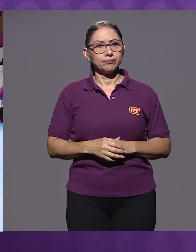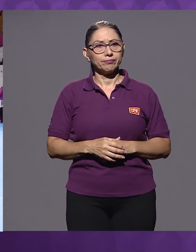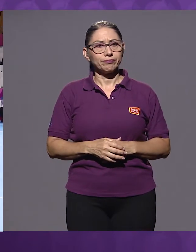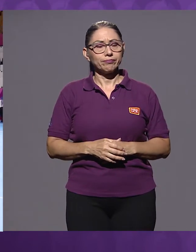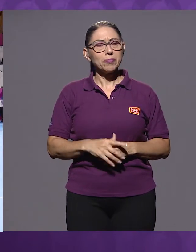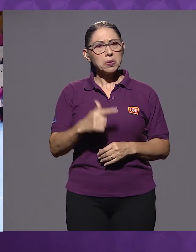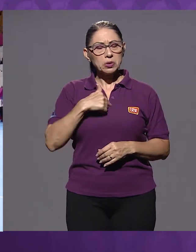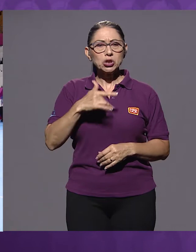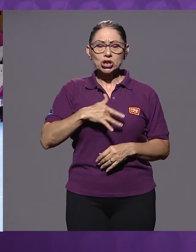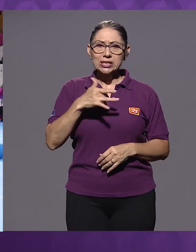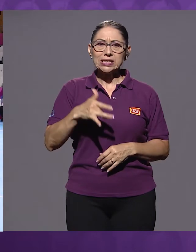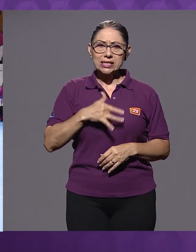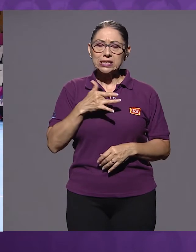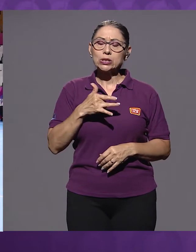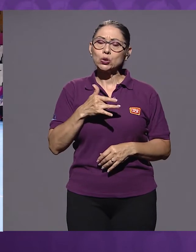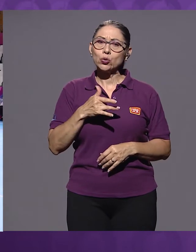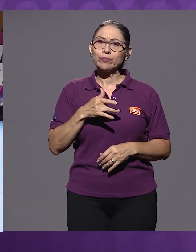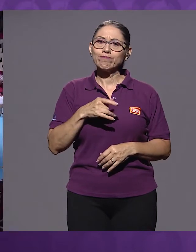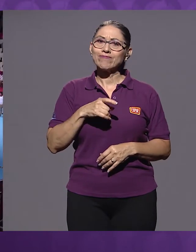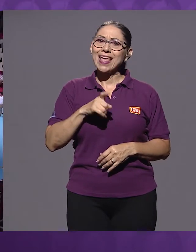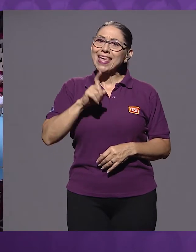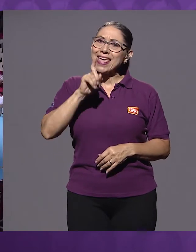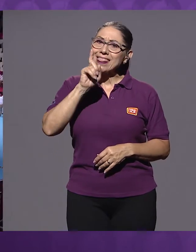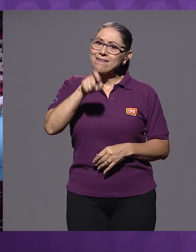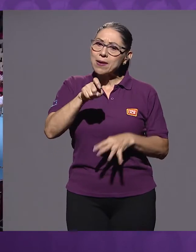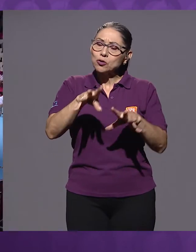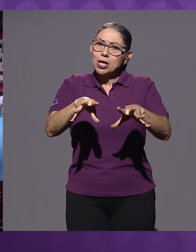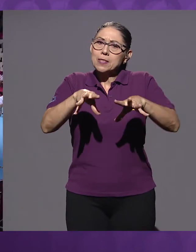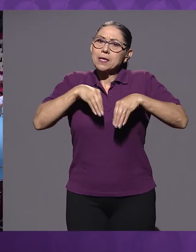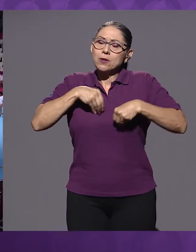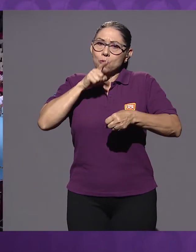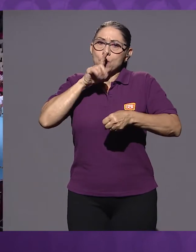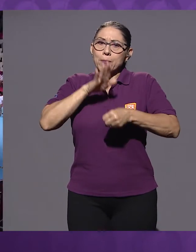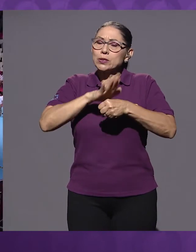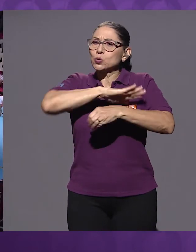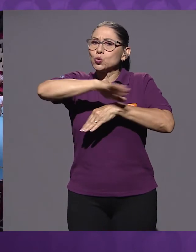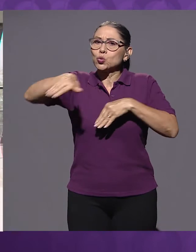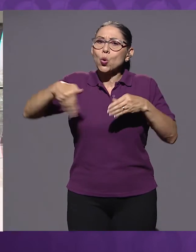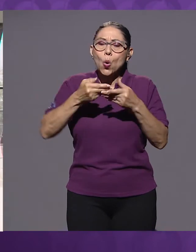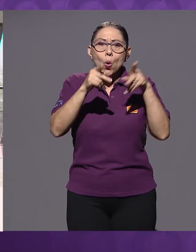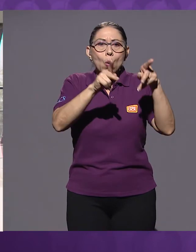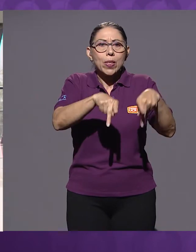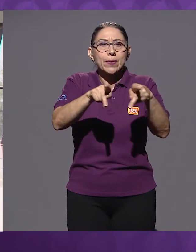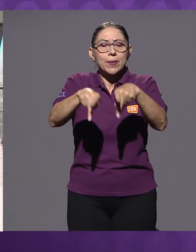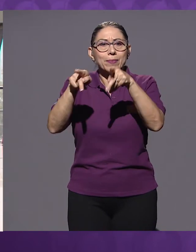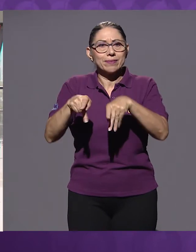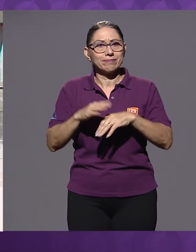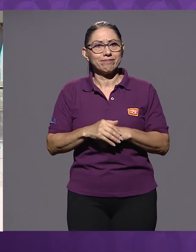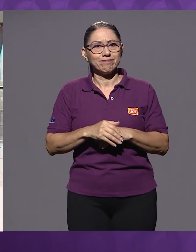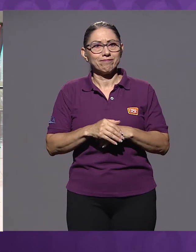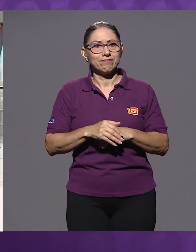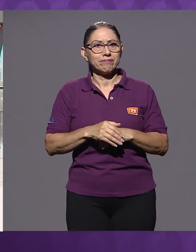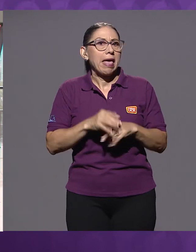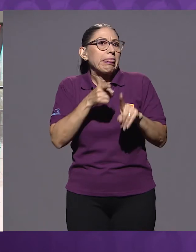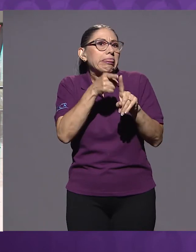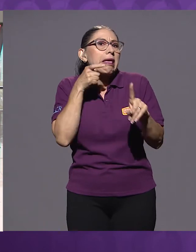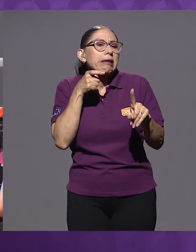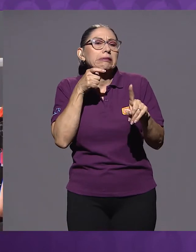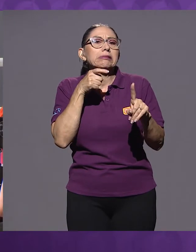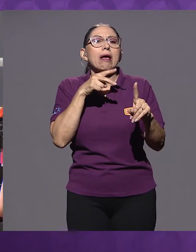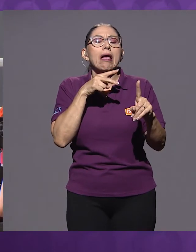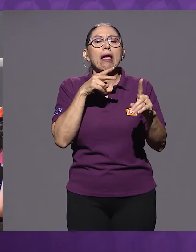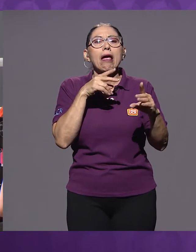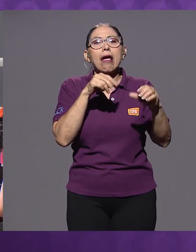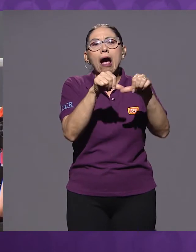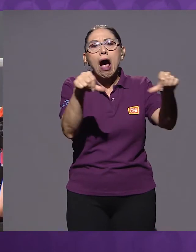Sí siento que es un compromiso que tenemos que adquirir todos y todas desde la parte de la comunicación, desde